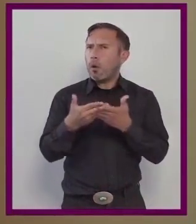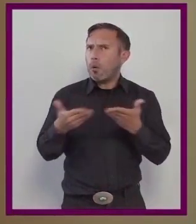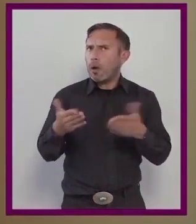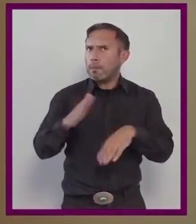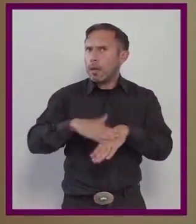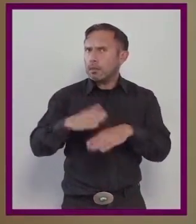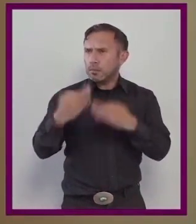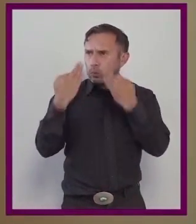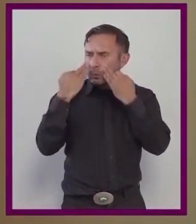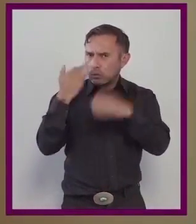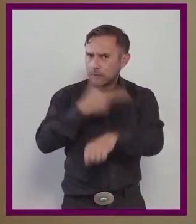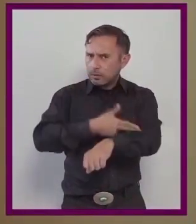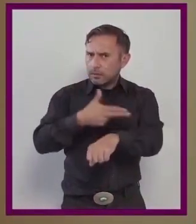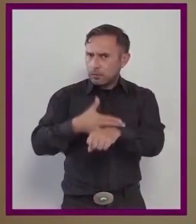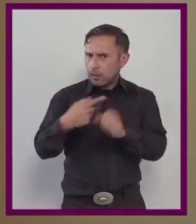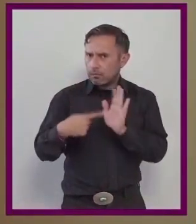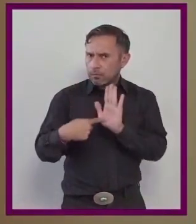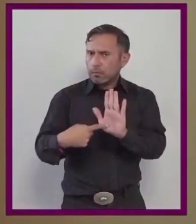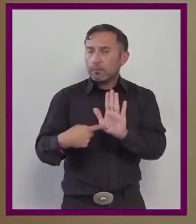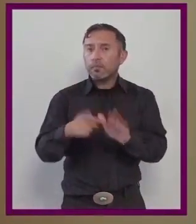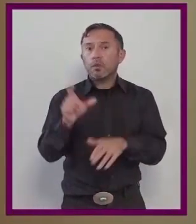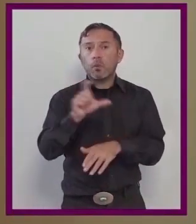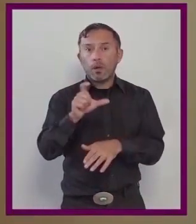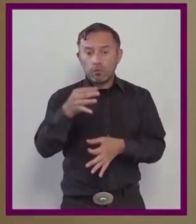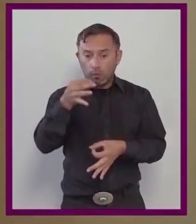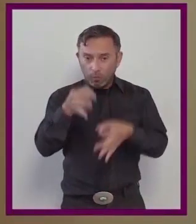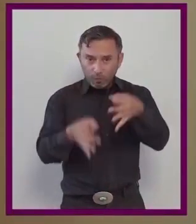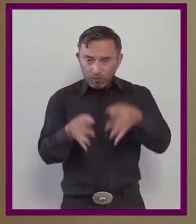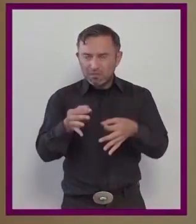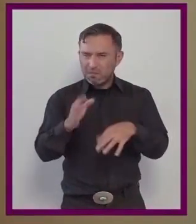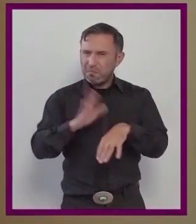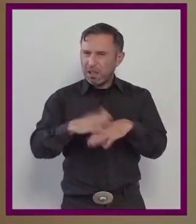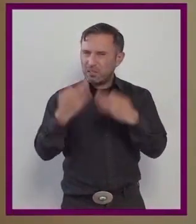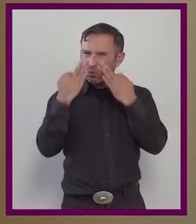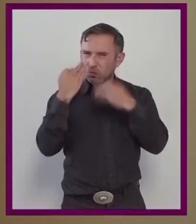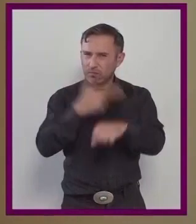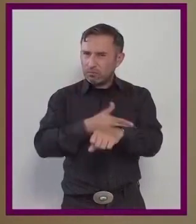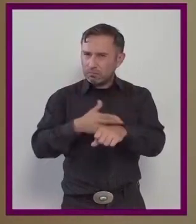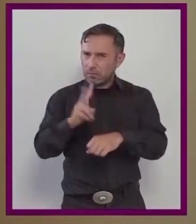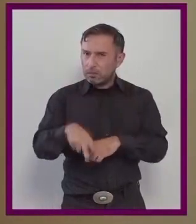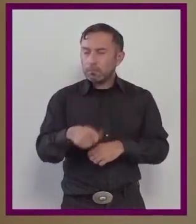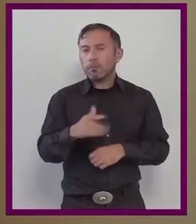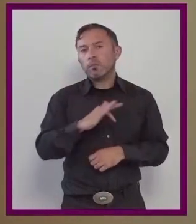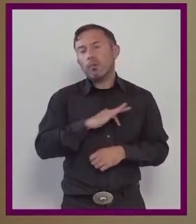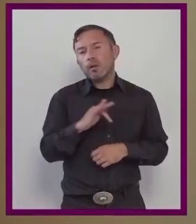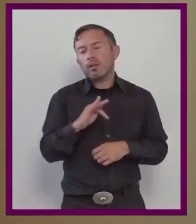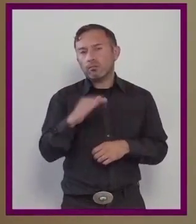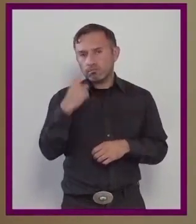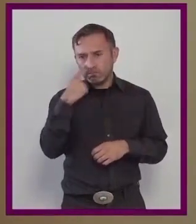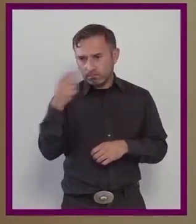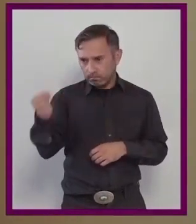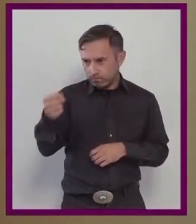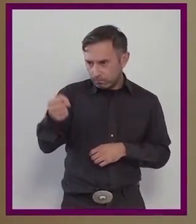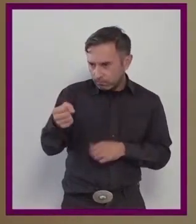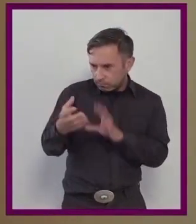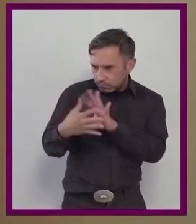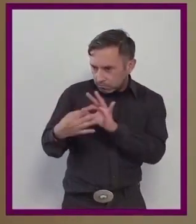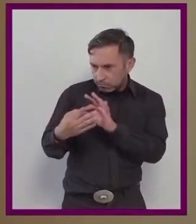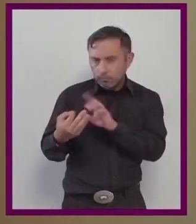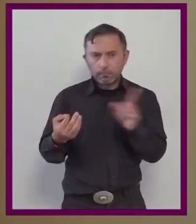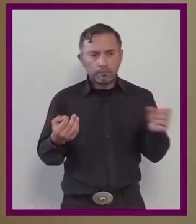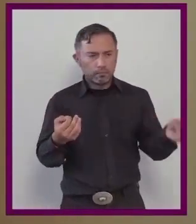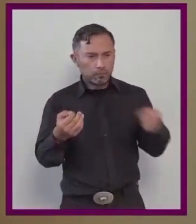sistema lo hace un poco más transparente, ¿no? A la hora de ejecutarlo, es más transparente, es como, a ver, escucho esta versión y escucho